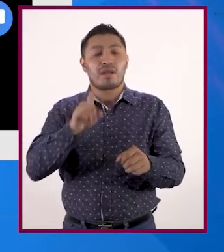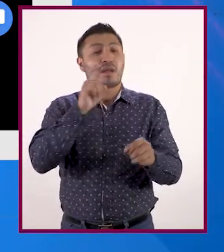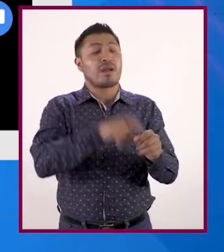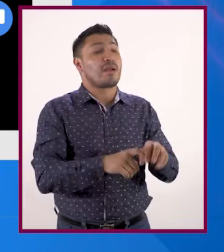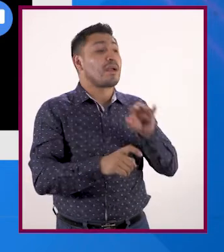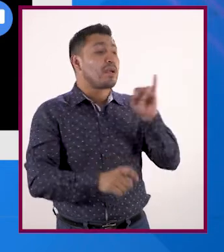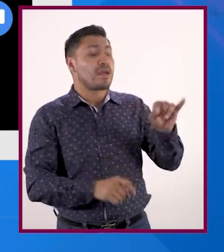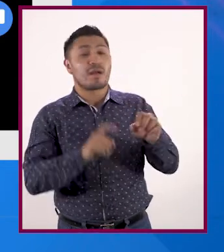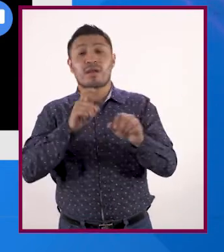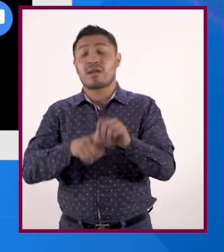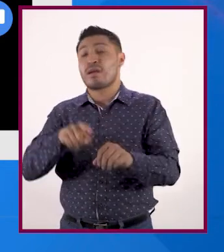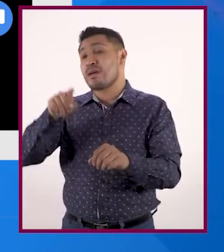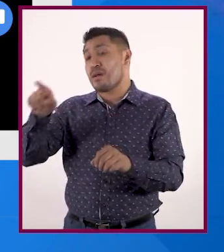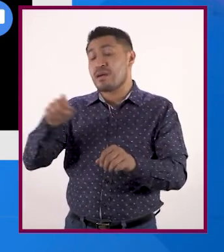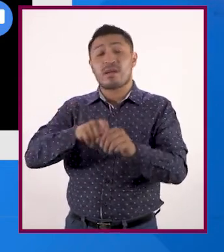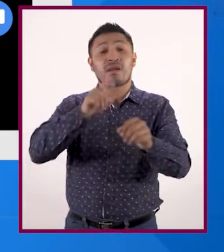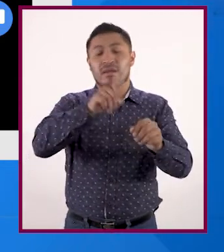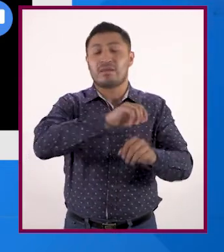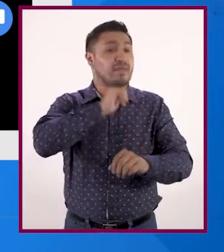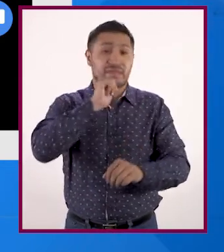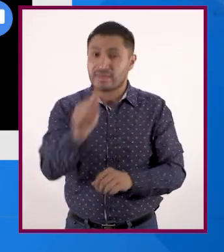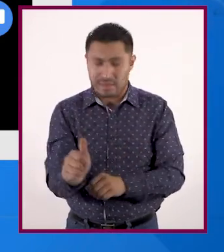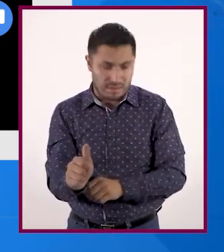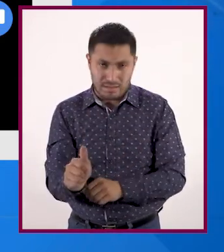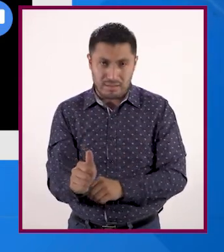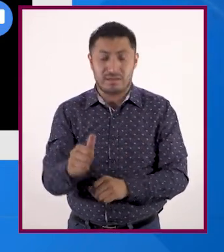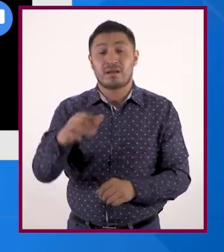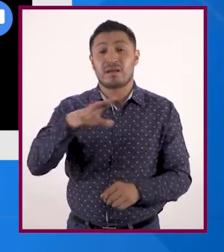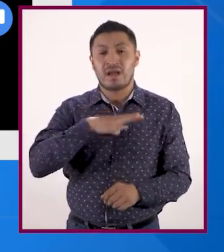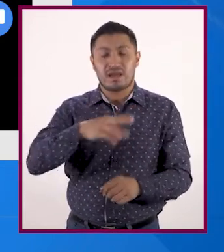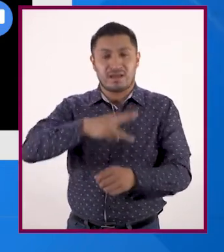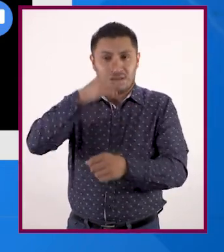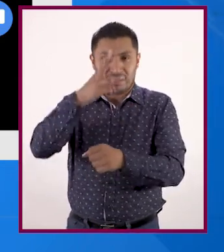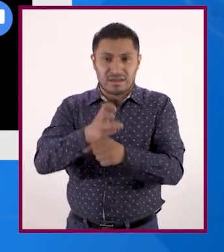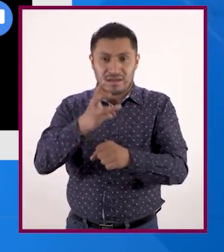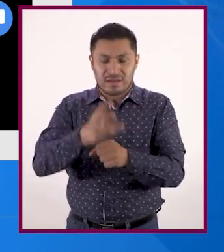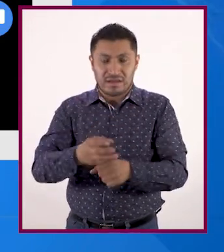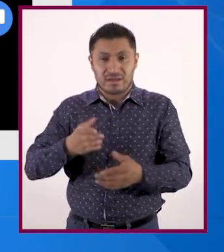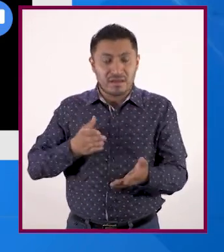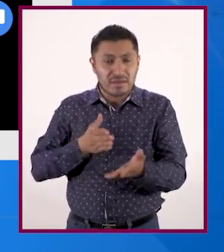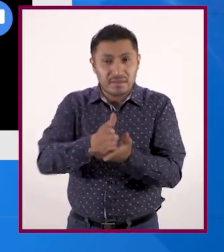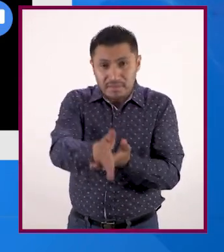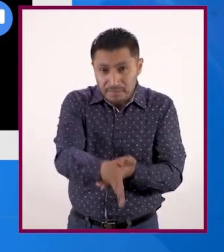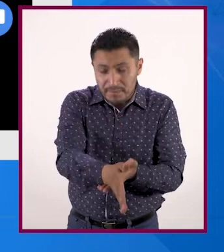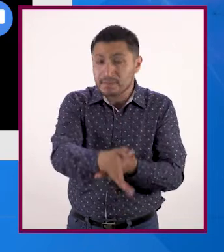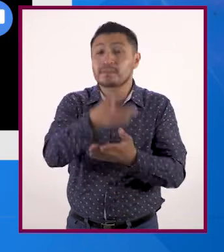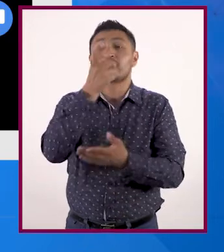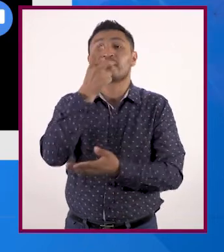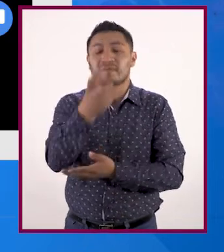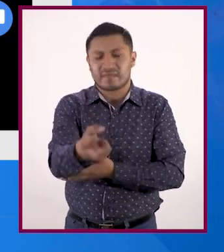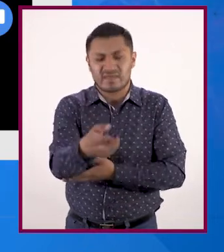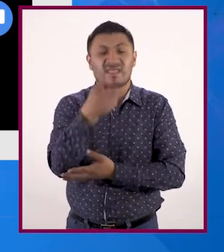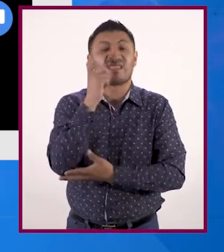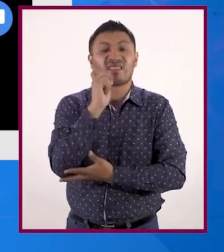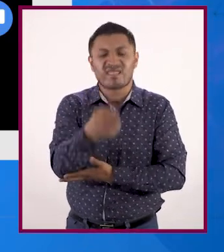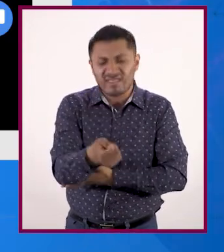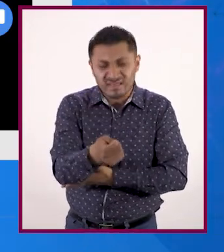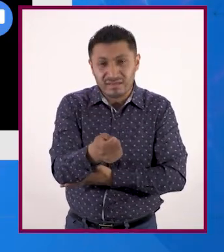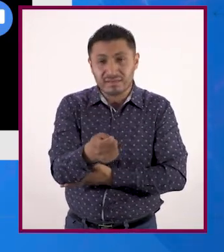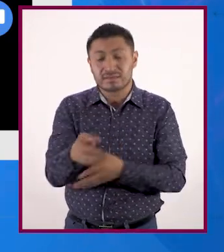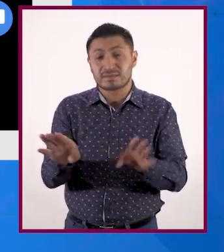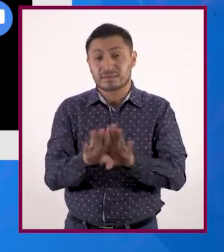ni con el socialismo ni con el capitalismo y que hay una tercera ruta o hay una tercera vía en ese sentido el